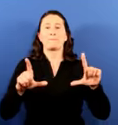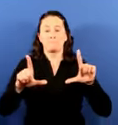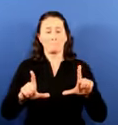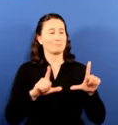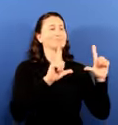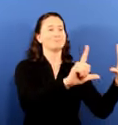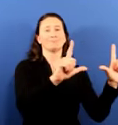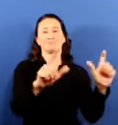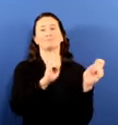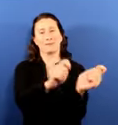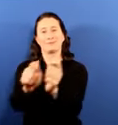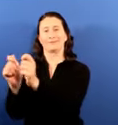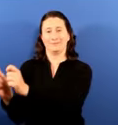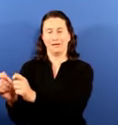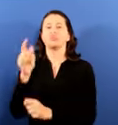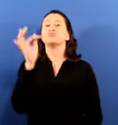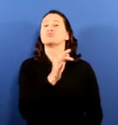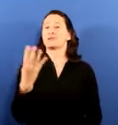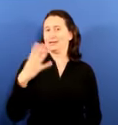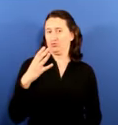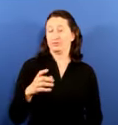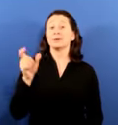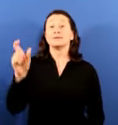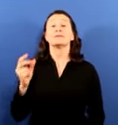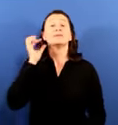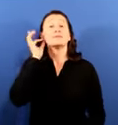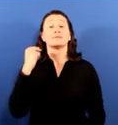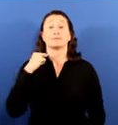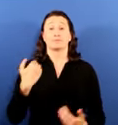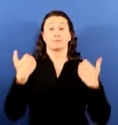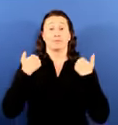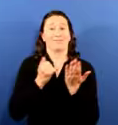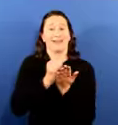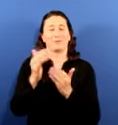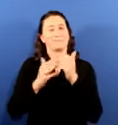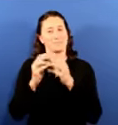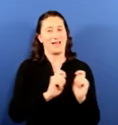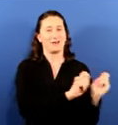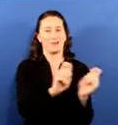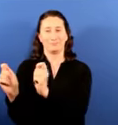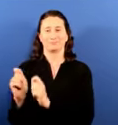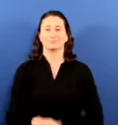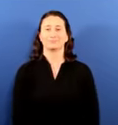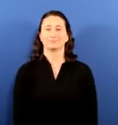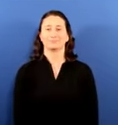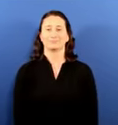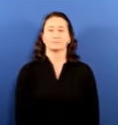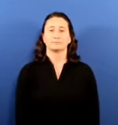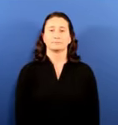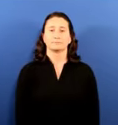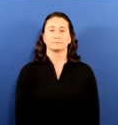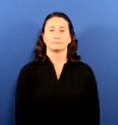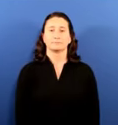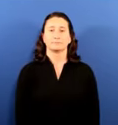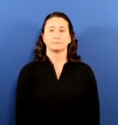sido Josu Torre, Jon Belamendi, José Ramón Espilla, Víctor Chertudi, Juan Isidro Elorriaga y Javier Aramendi